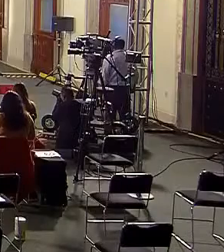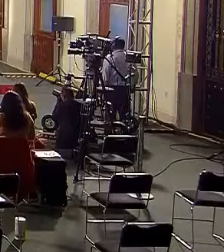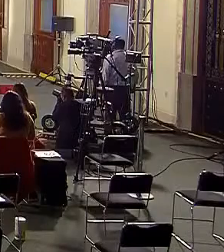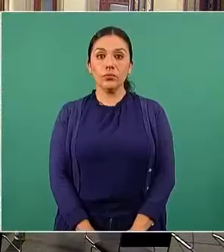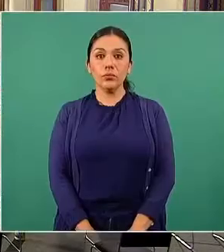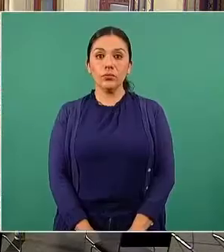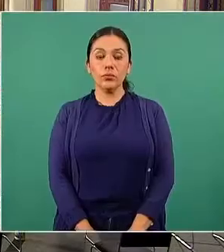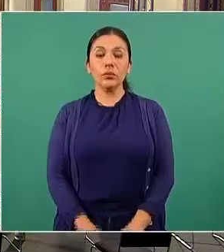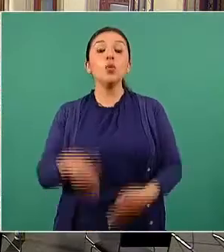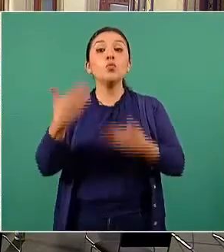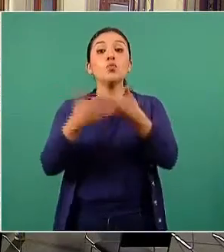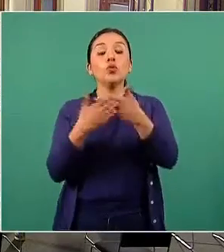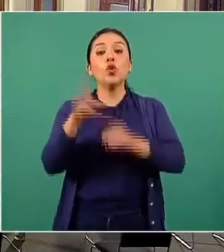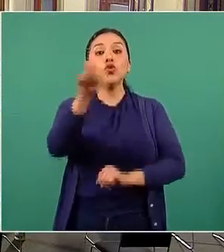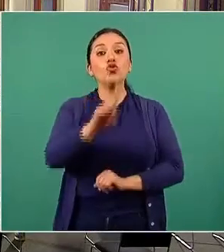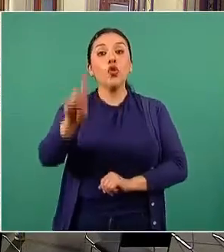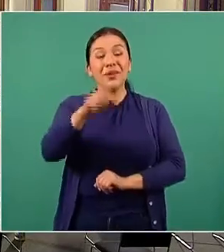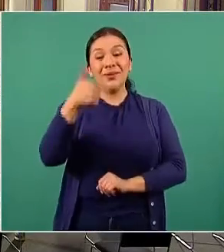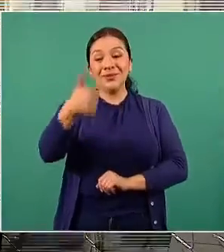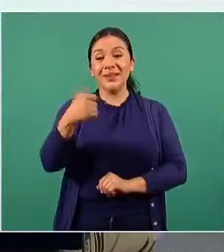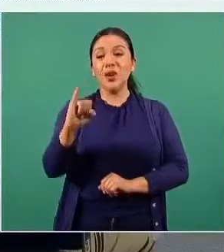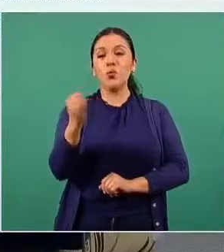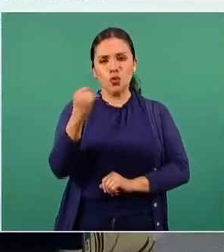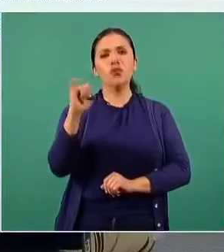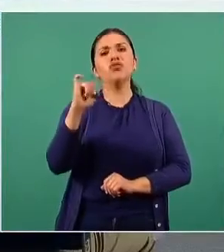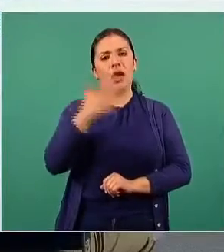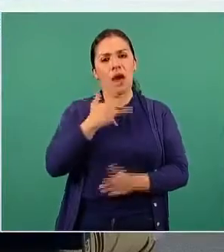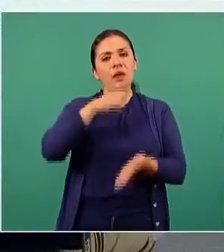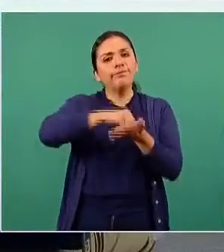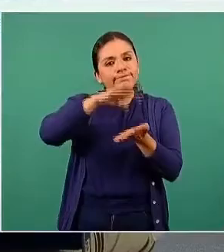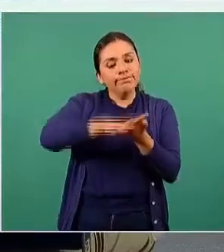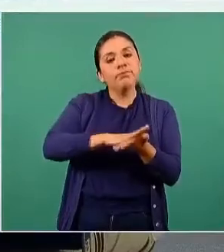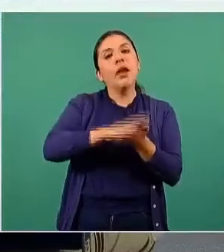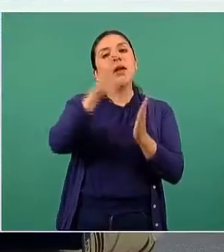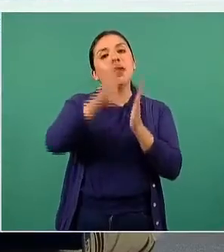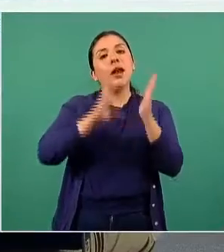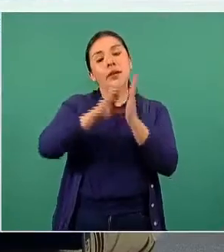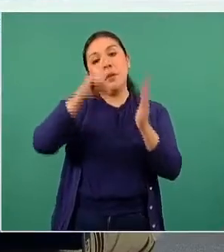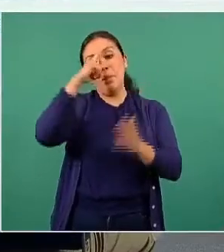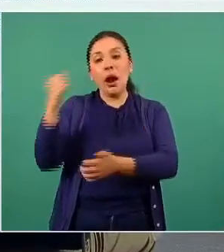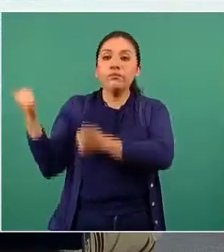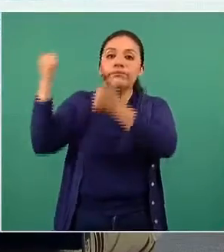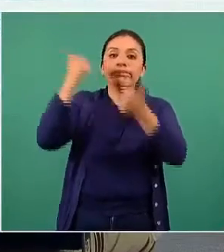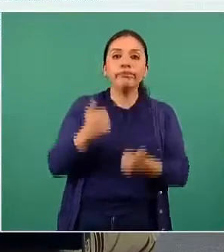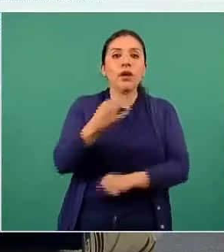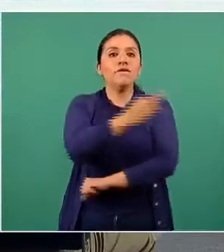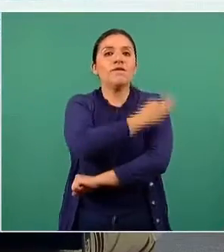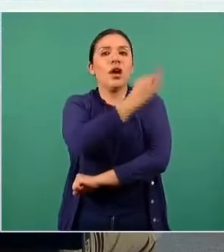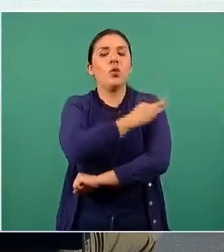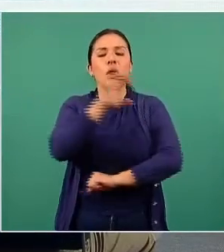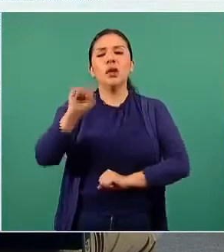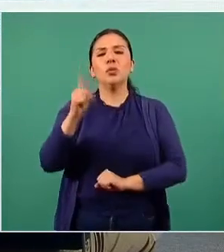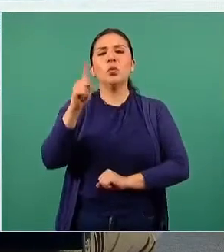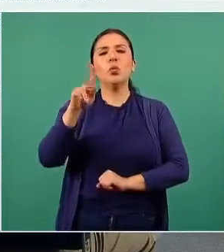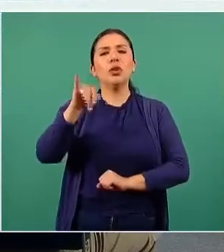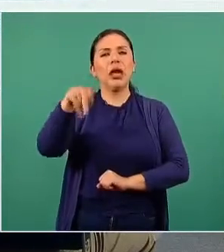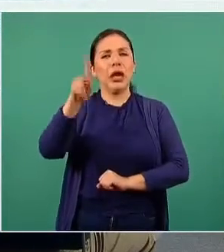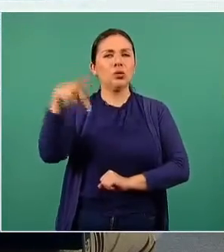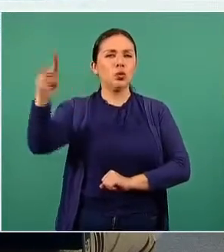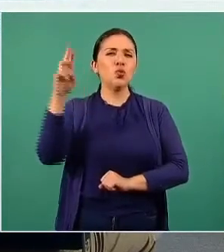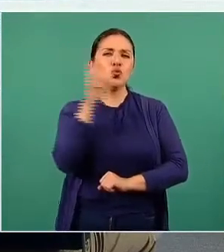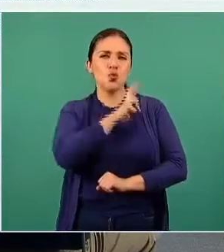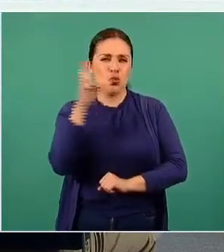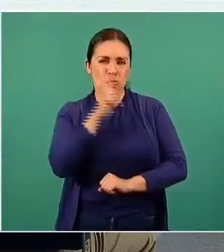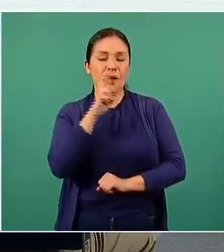domingo 6 de junio tenemos agendado el arribo de vacuna Sputnik V, ¿no? Y obviamente pues